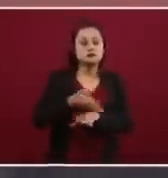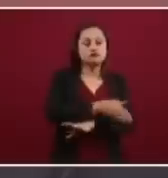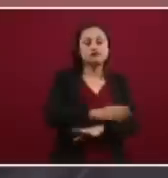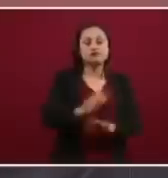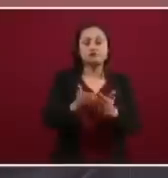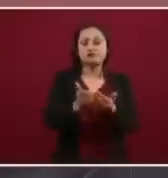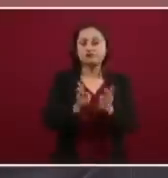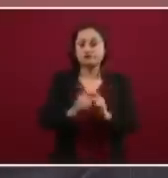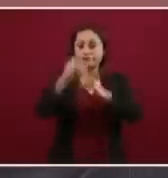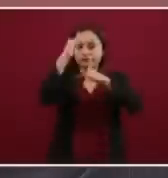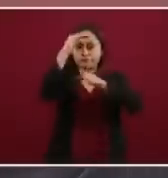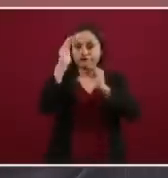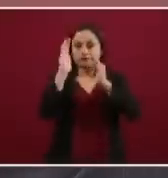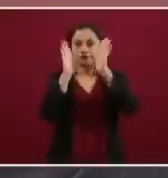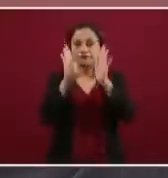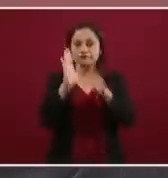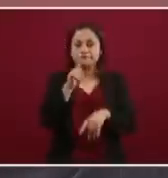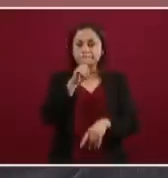hipocresía,